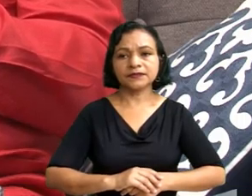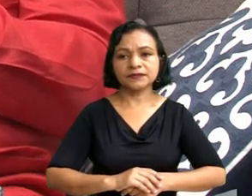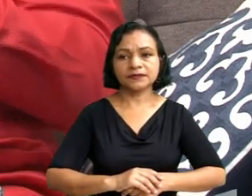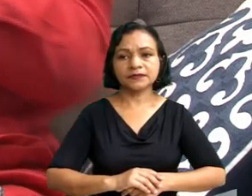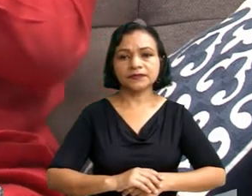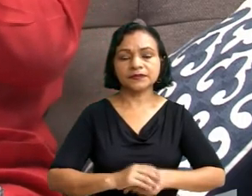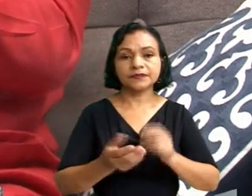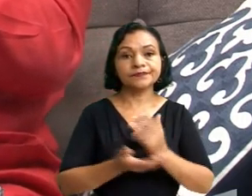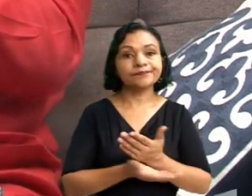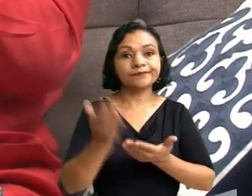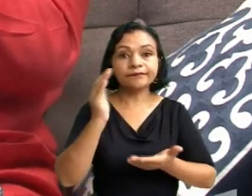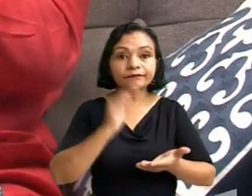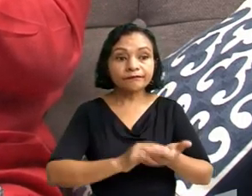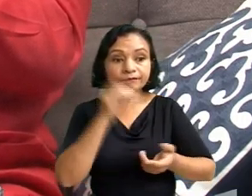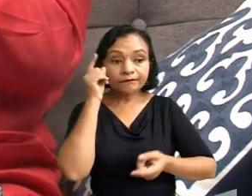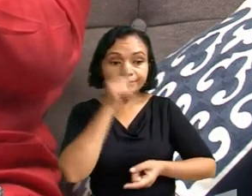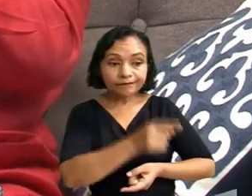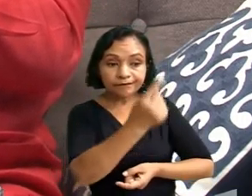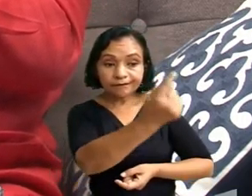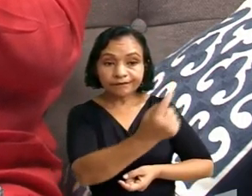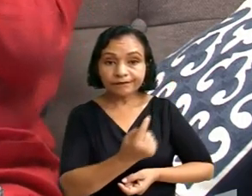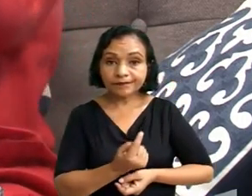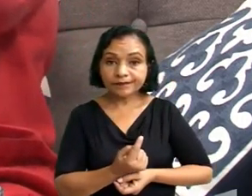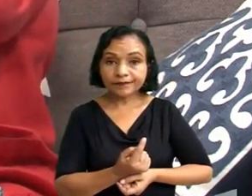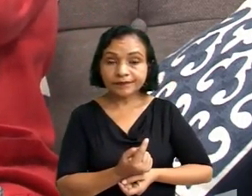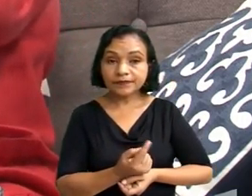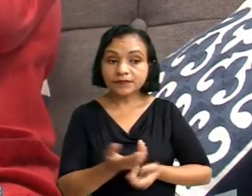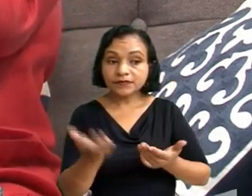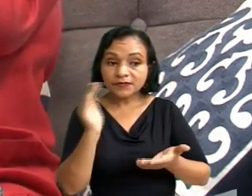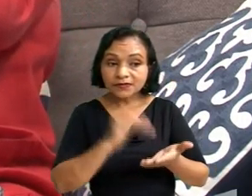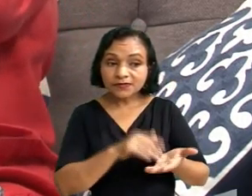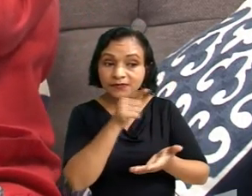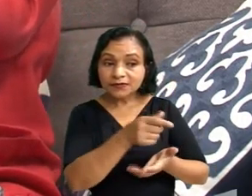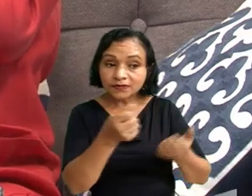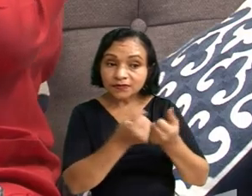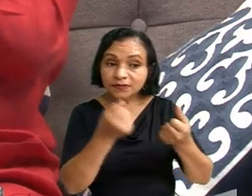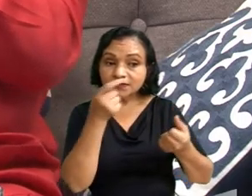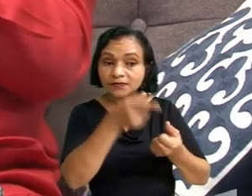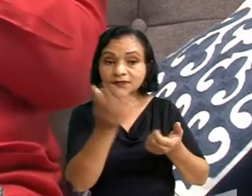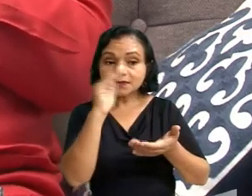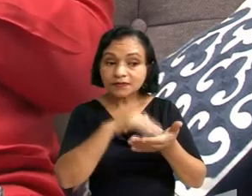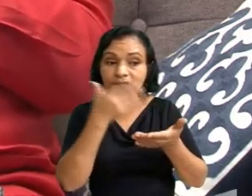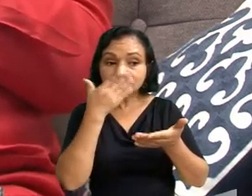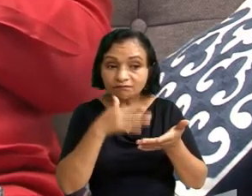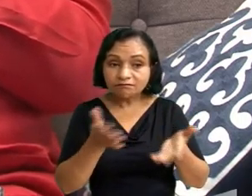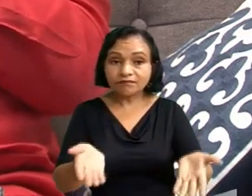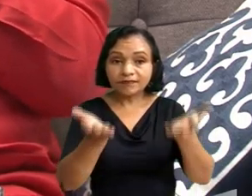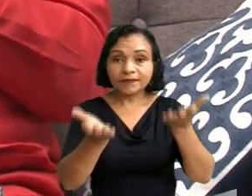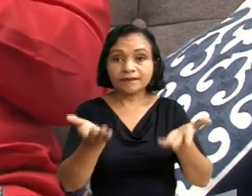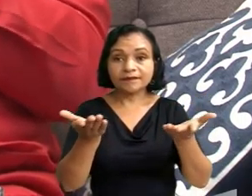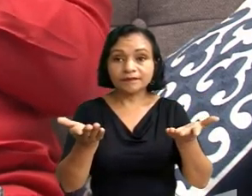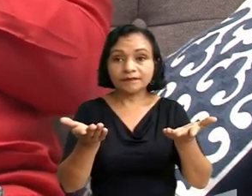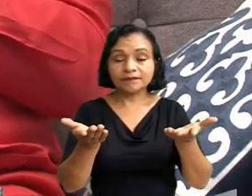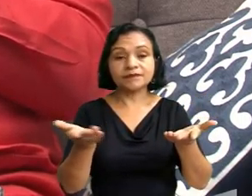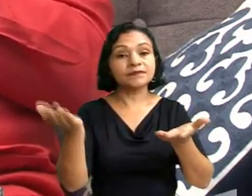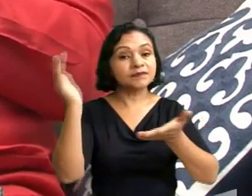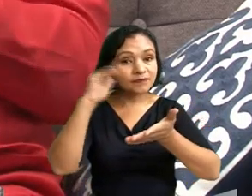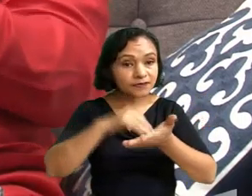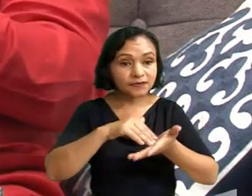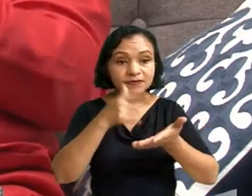y vuelve a repetir o querer repetir o a delinquir